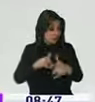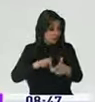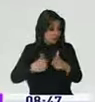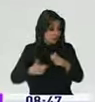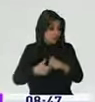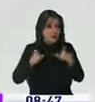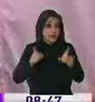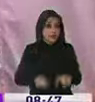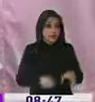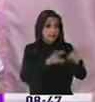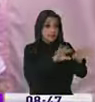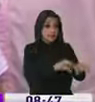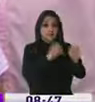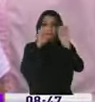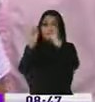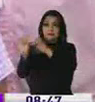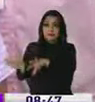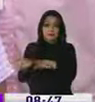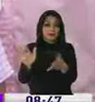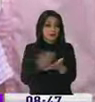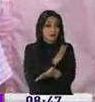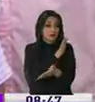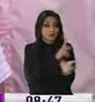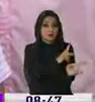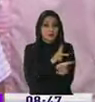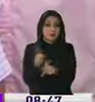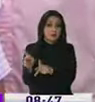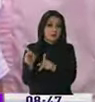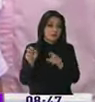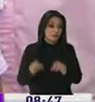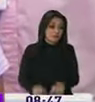la reubicación de estudiantes y ver todo el plan contingente